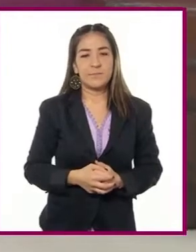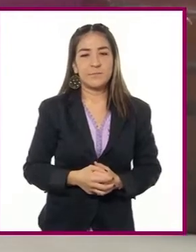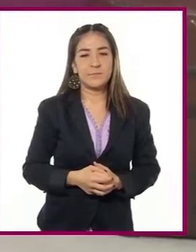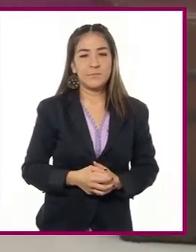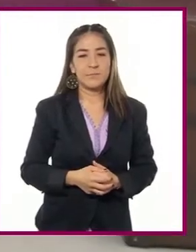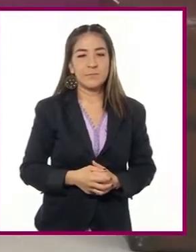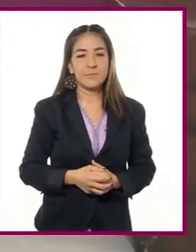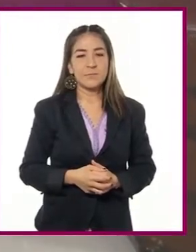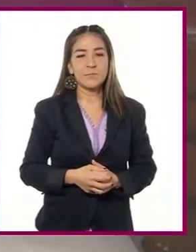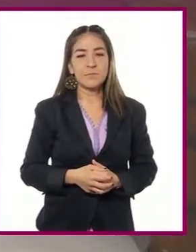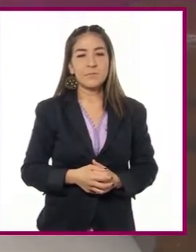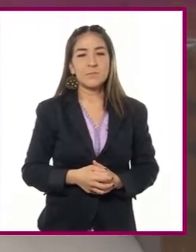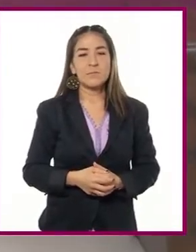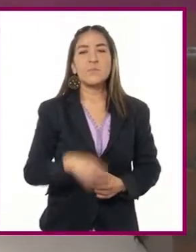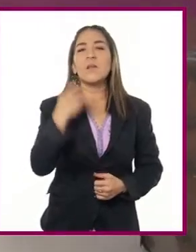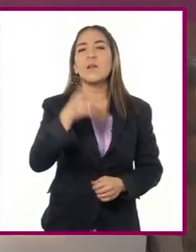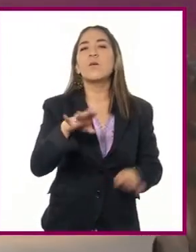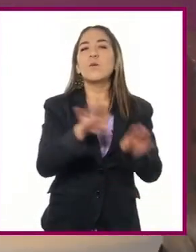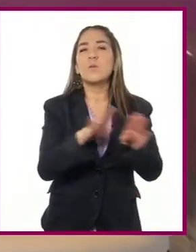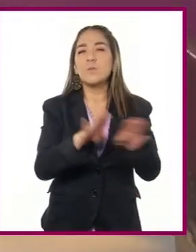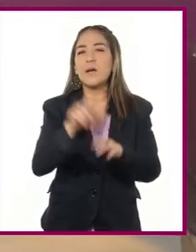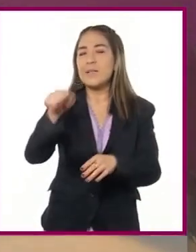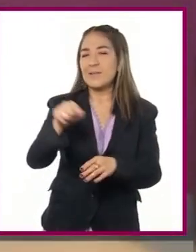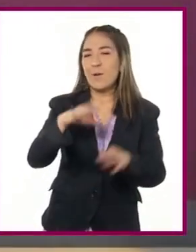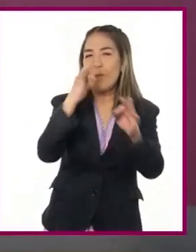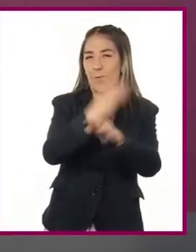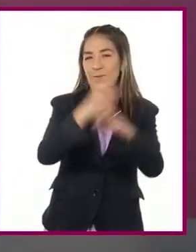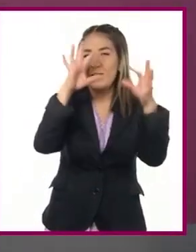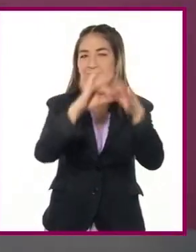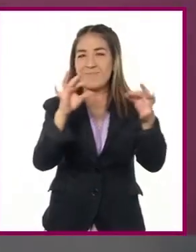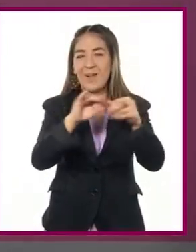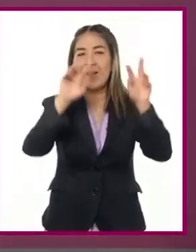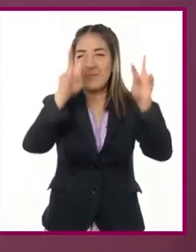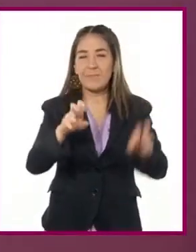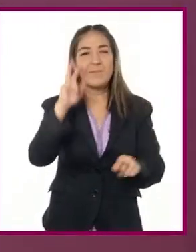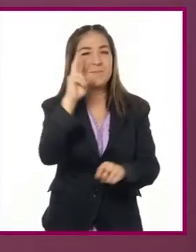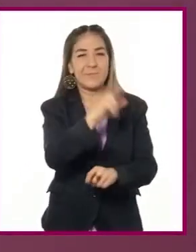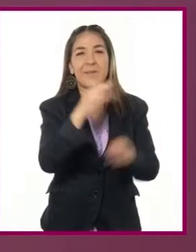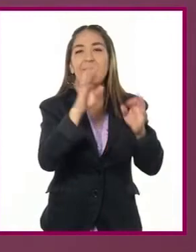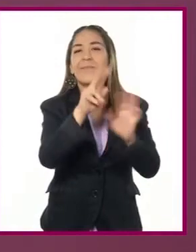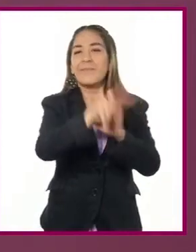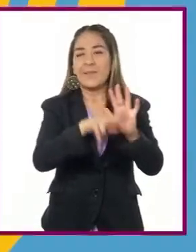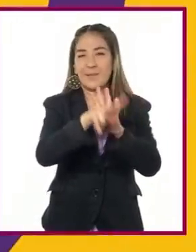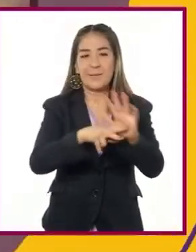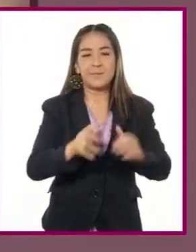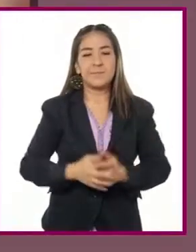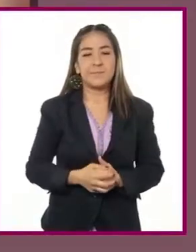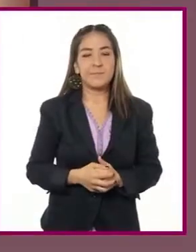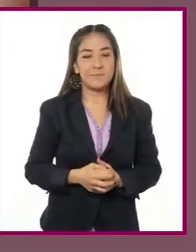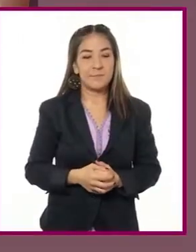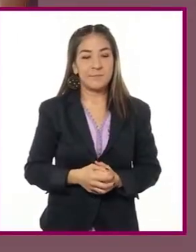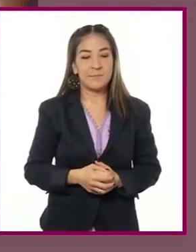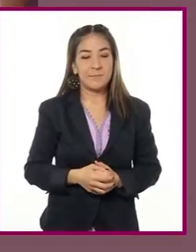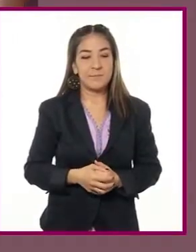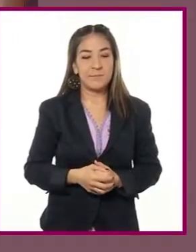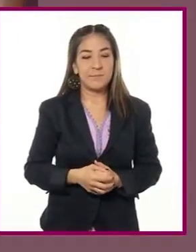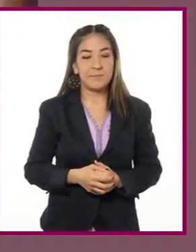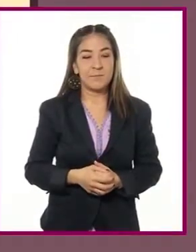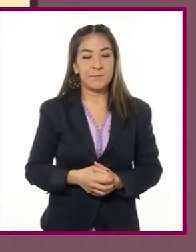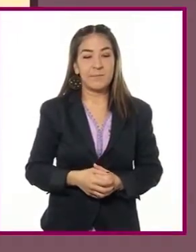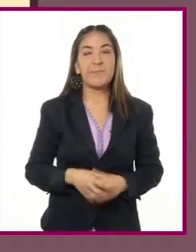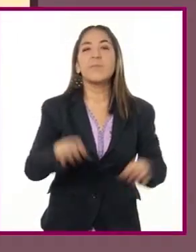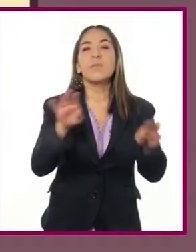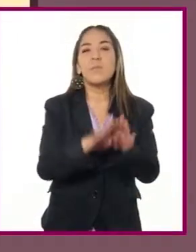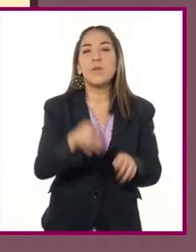Para tener un panorama general sobre el tema, veamos y escuchemos el siguiente video. Doctora Matilde